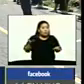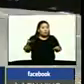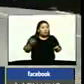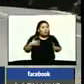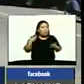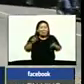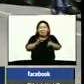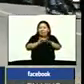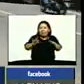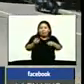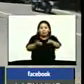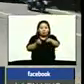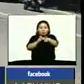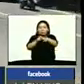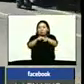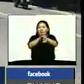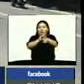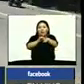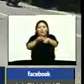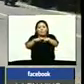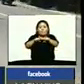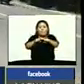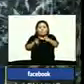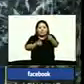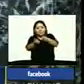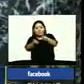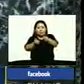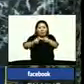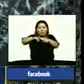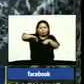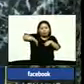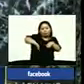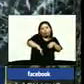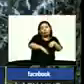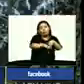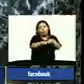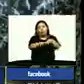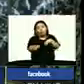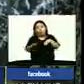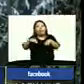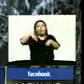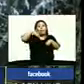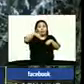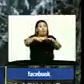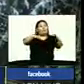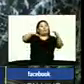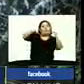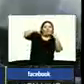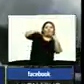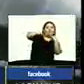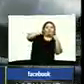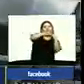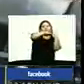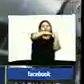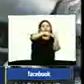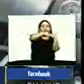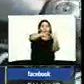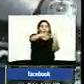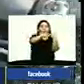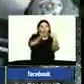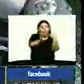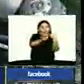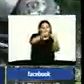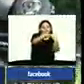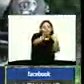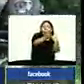pasajeros, tuvo fallas mecánicas y en la curva invadió el carril contrario, impactando con el vehículo pequeño